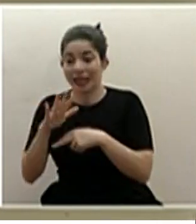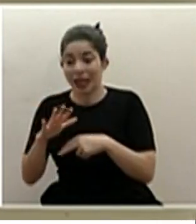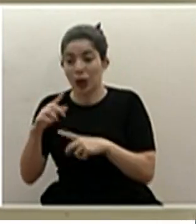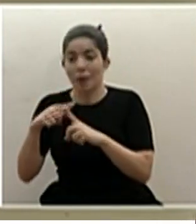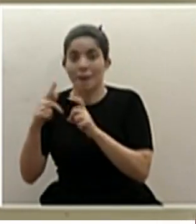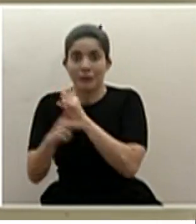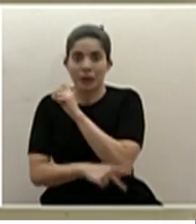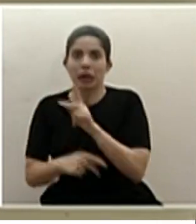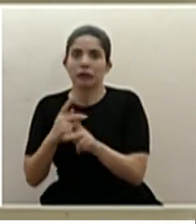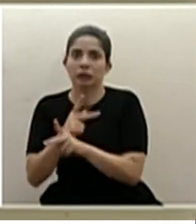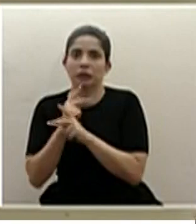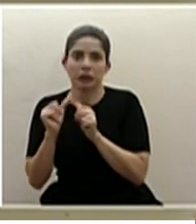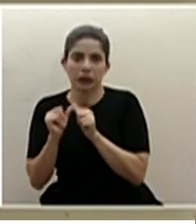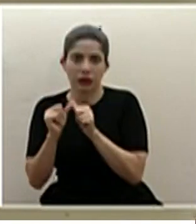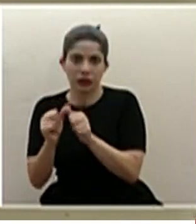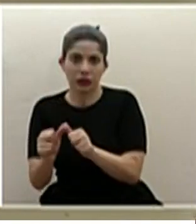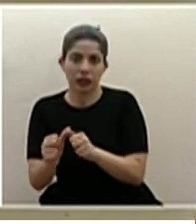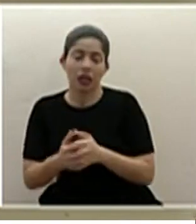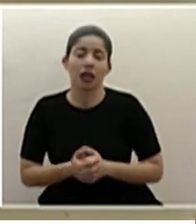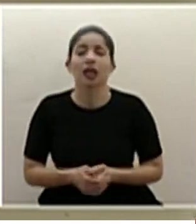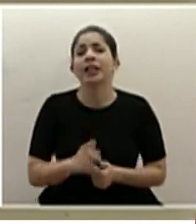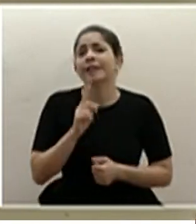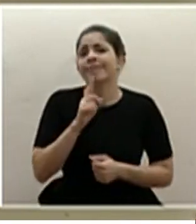país. Y agradecer